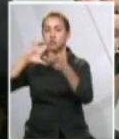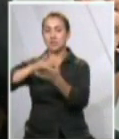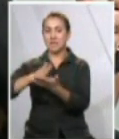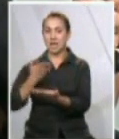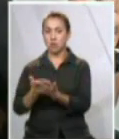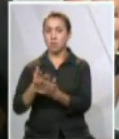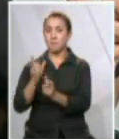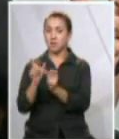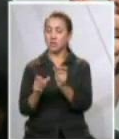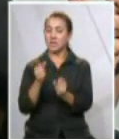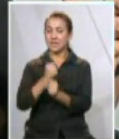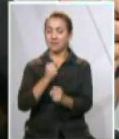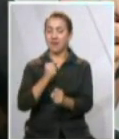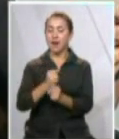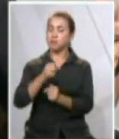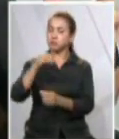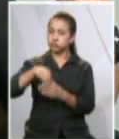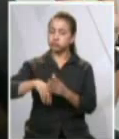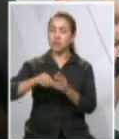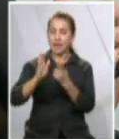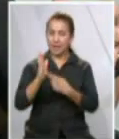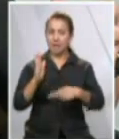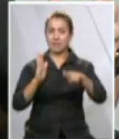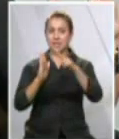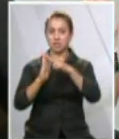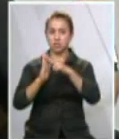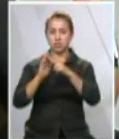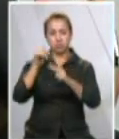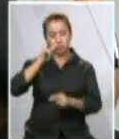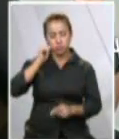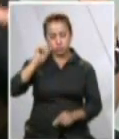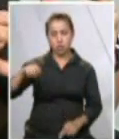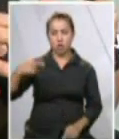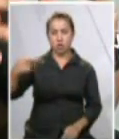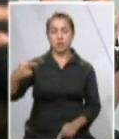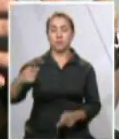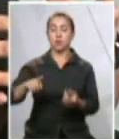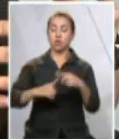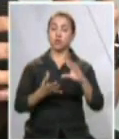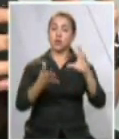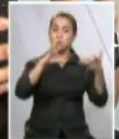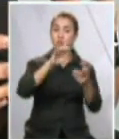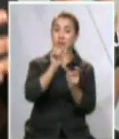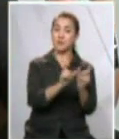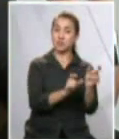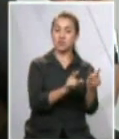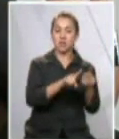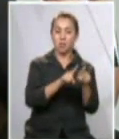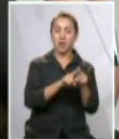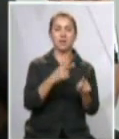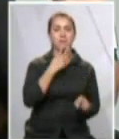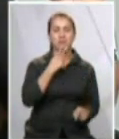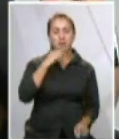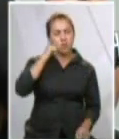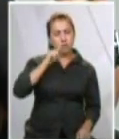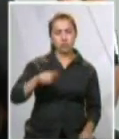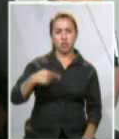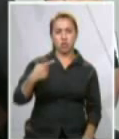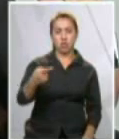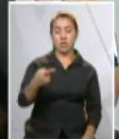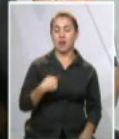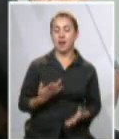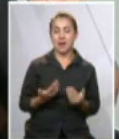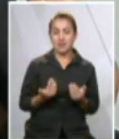personas que trabajamos día a día. En rehabilitación. En rehabilitación, y por otra parte, el mundo de las personas, en el fondo, que viven a diario las